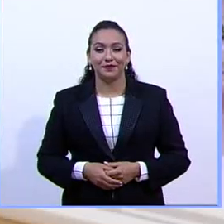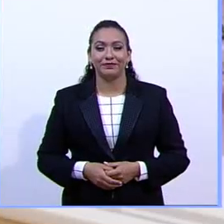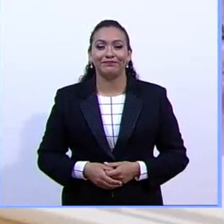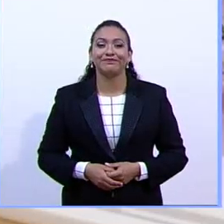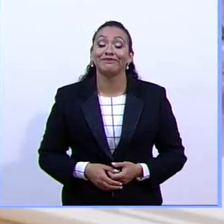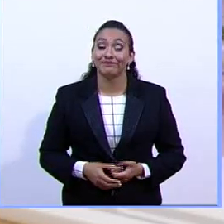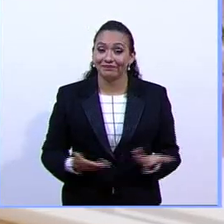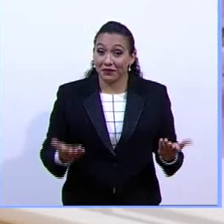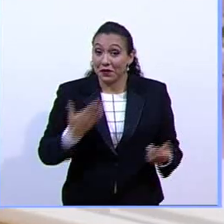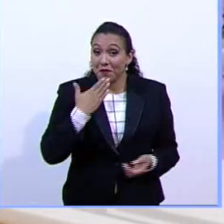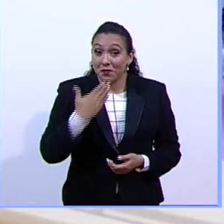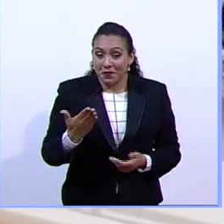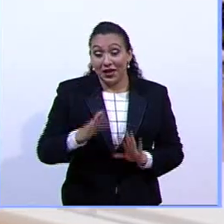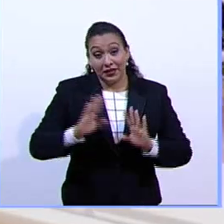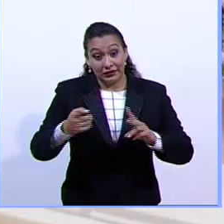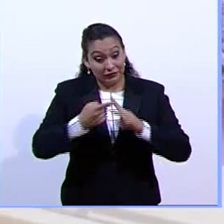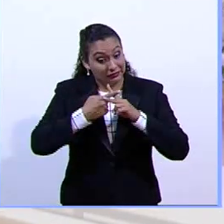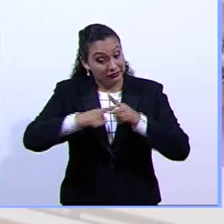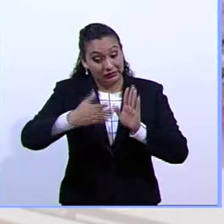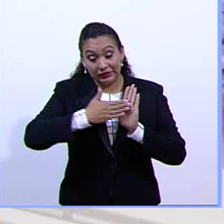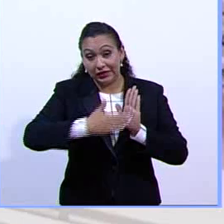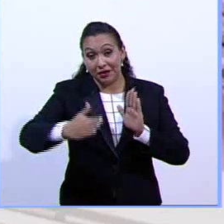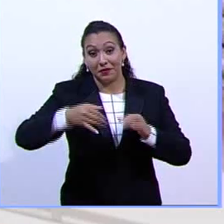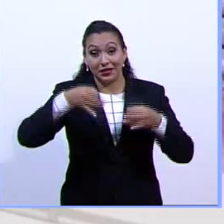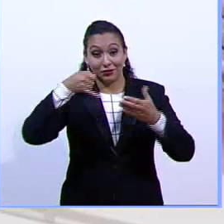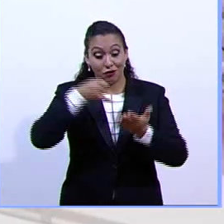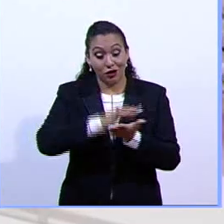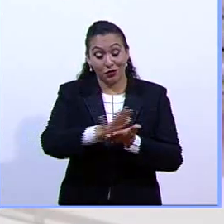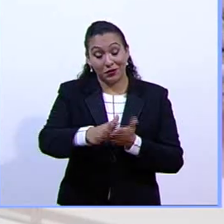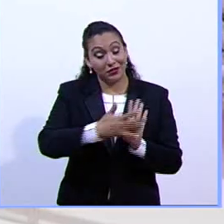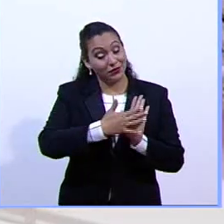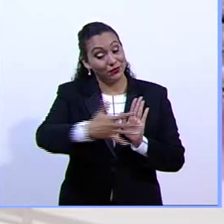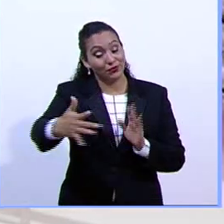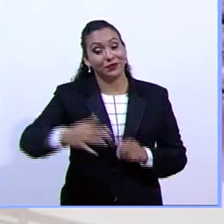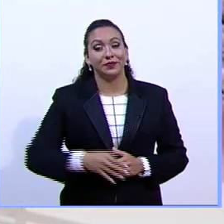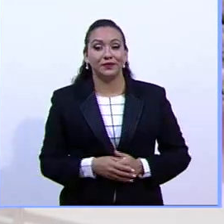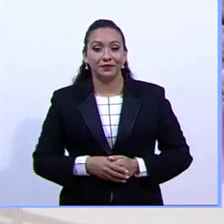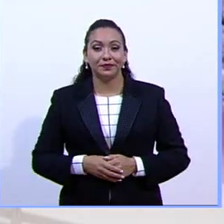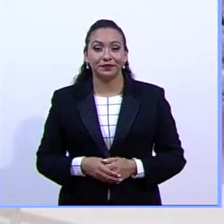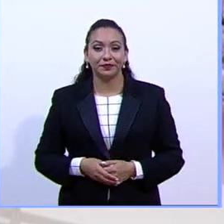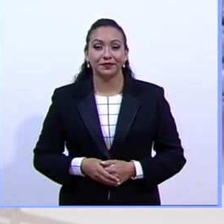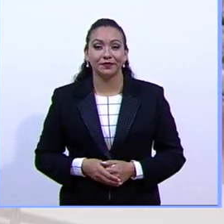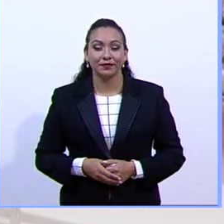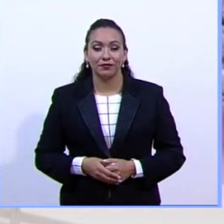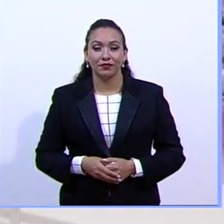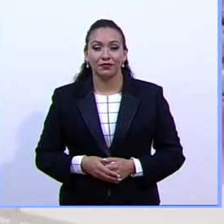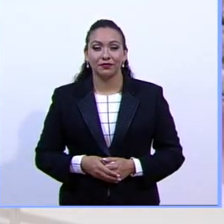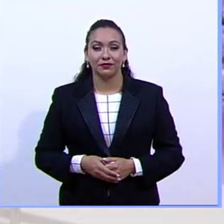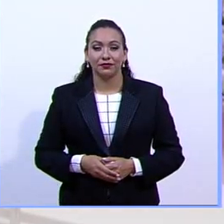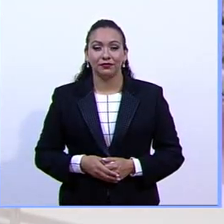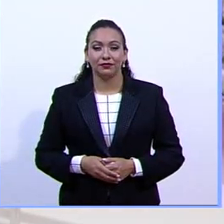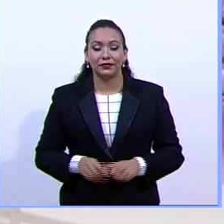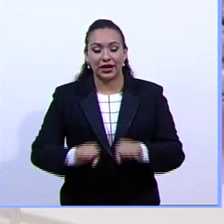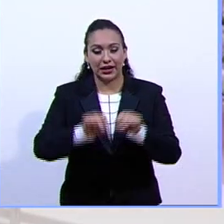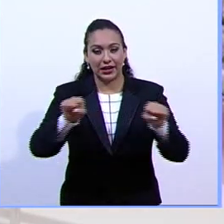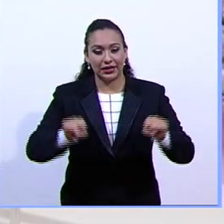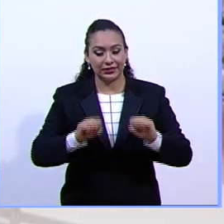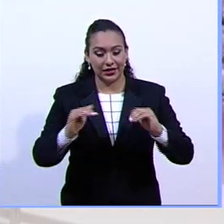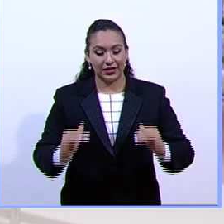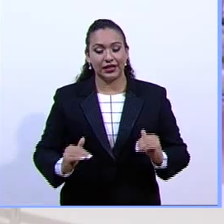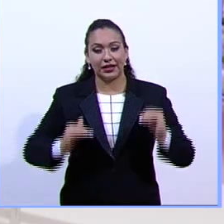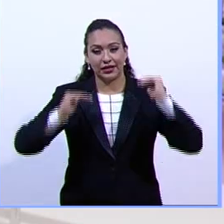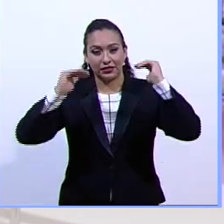Este es el arranque de esta producción de boletas. Muchas gracias y buenas tardes, Juan Carlos. La Sala Superior confirmó